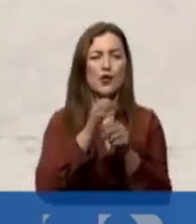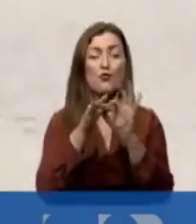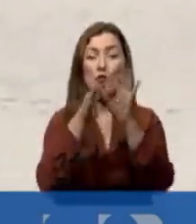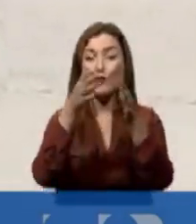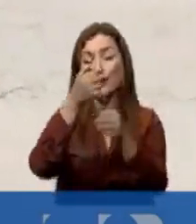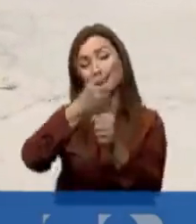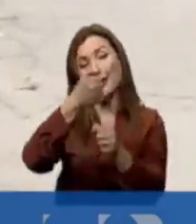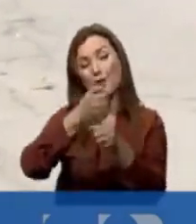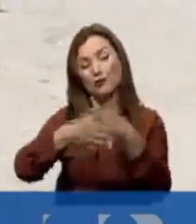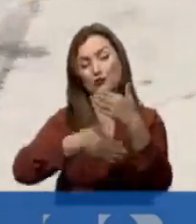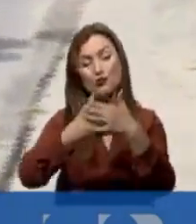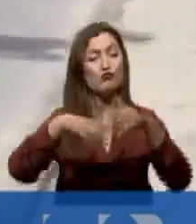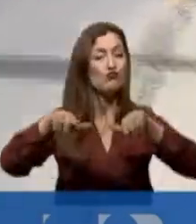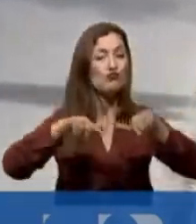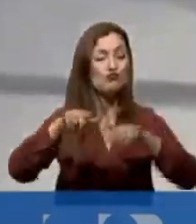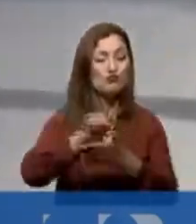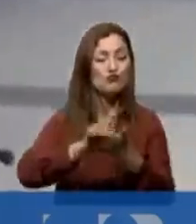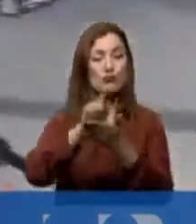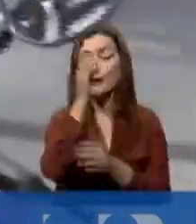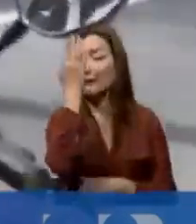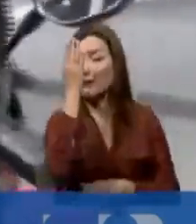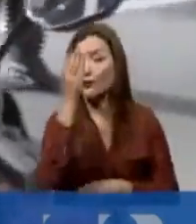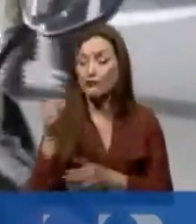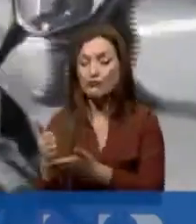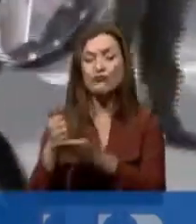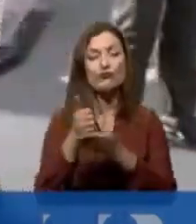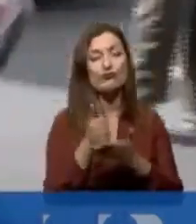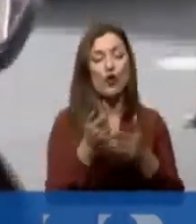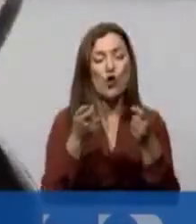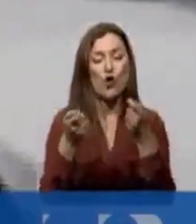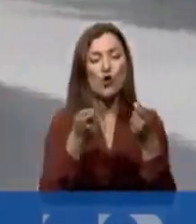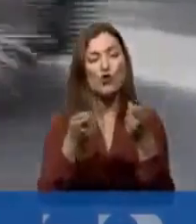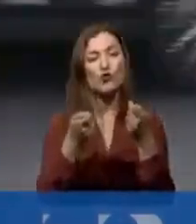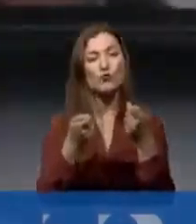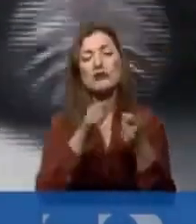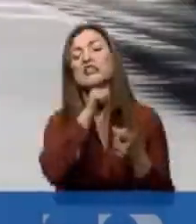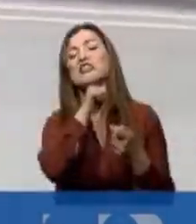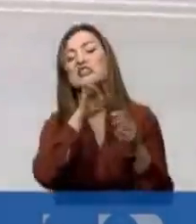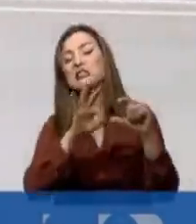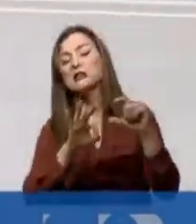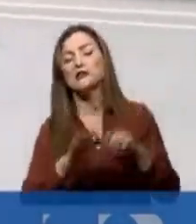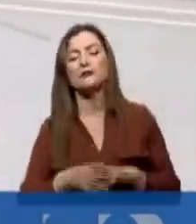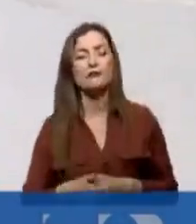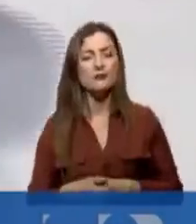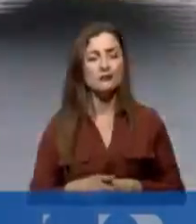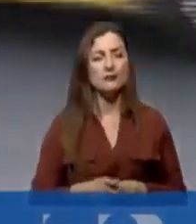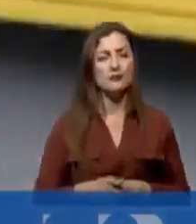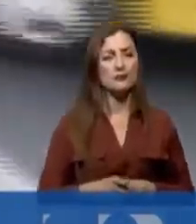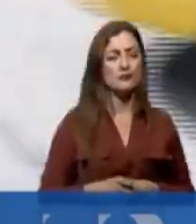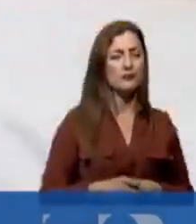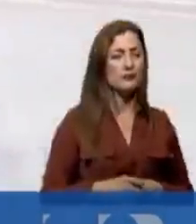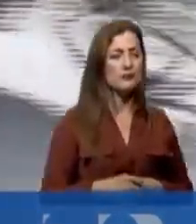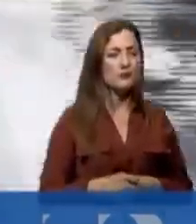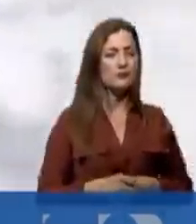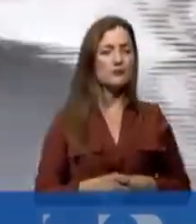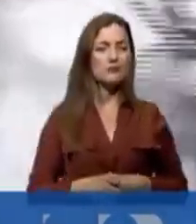pie en todos los sectores del distrito Eugenio Espejo, que nos están ayudando a controlar los índices delincuenciales que tiene el sector. Ahora,